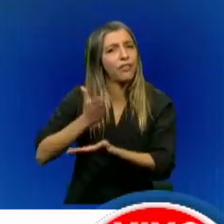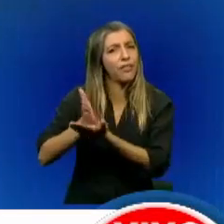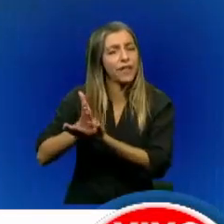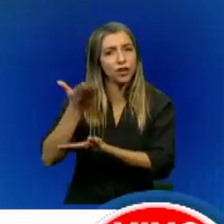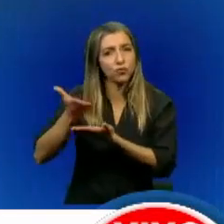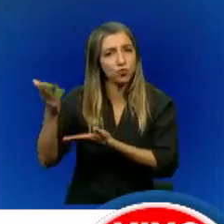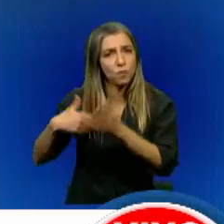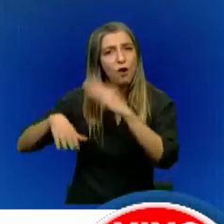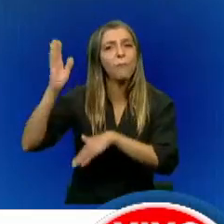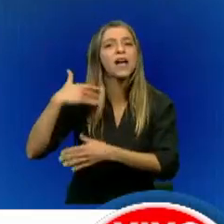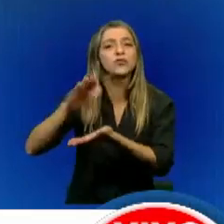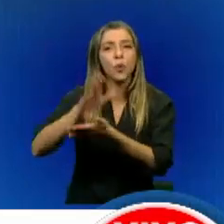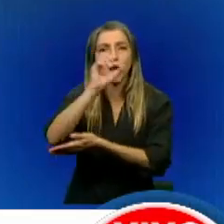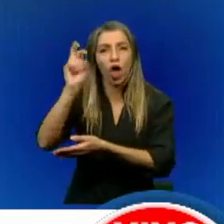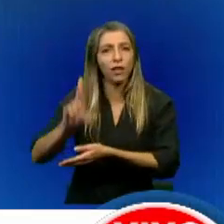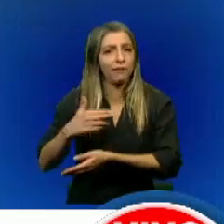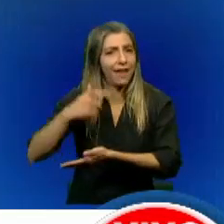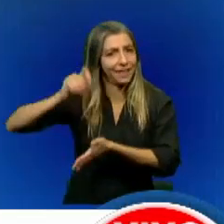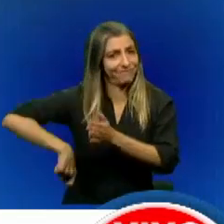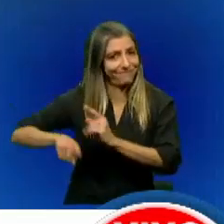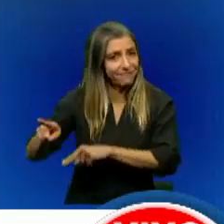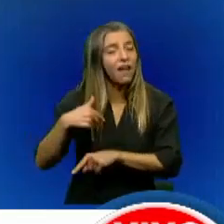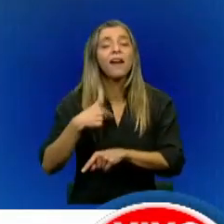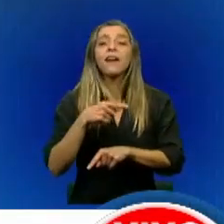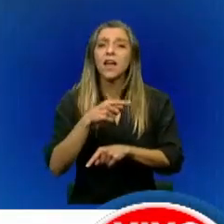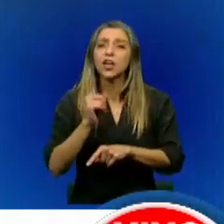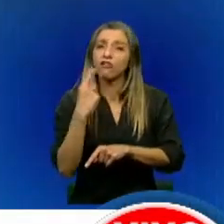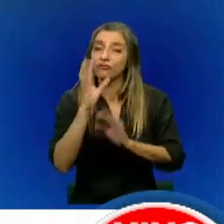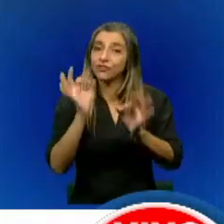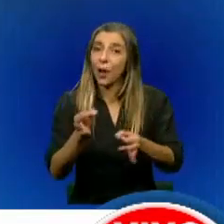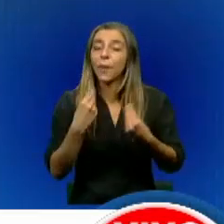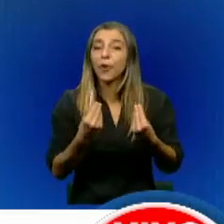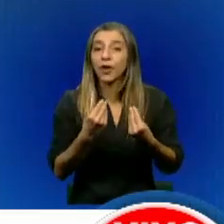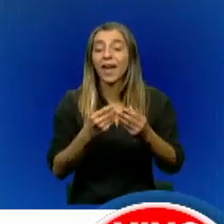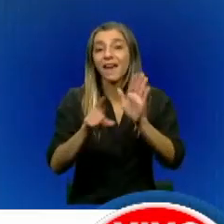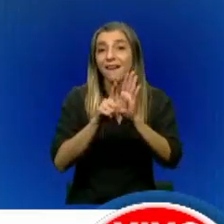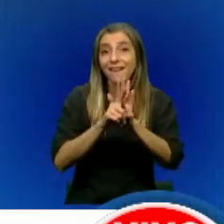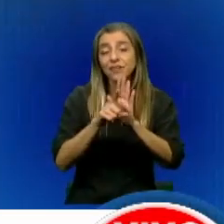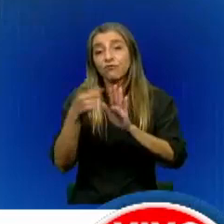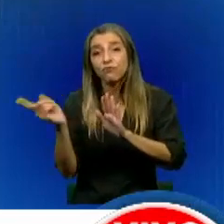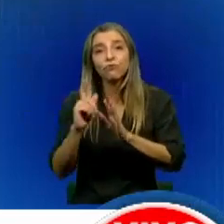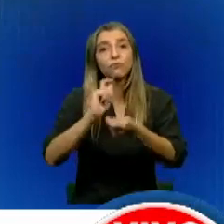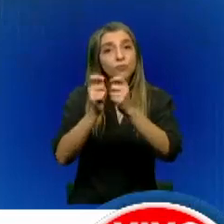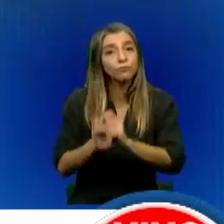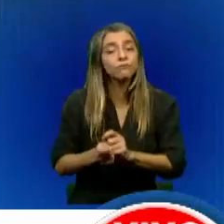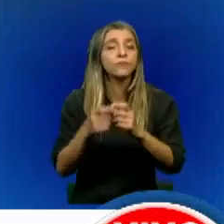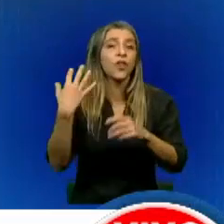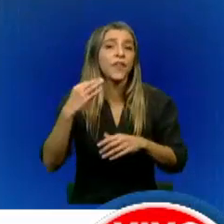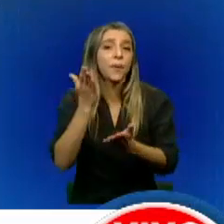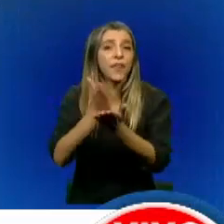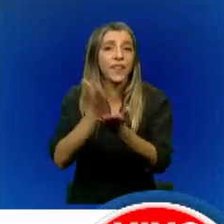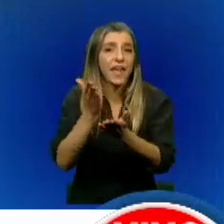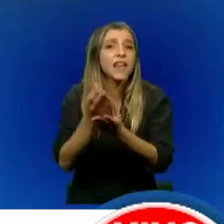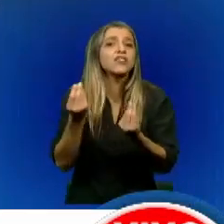José de Costa Rica, siempre deben ser modificaciones progresivas que aumenten derechos. Y eso es lo que ha